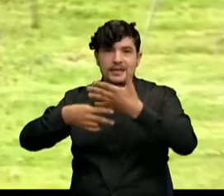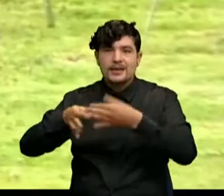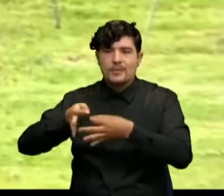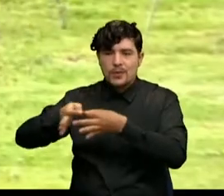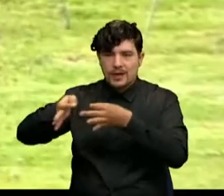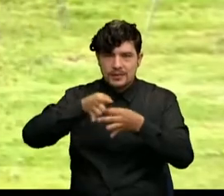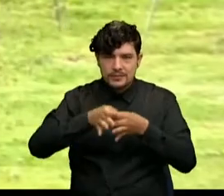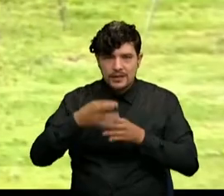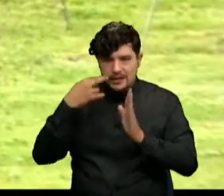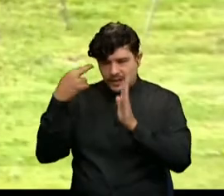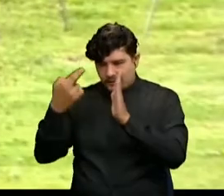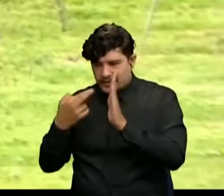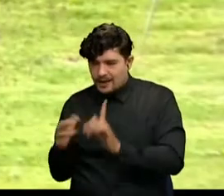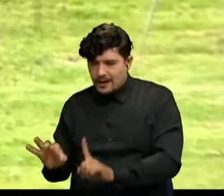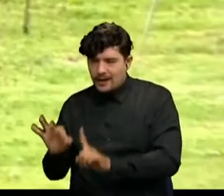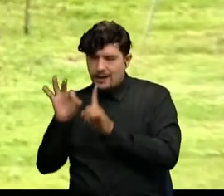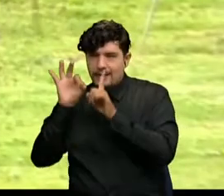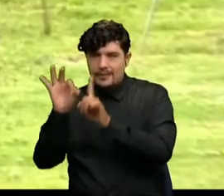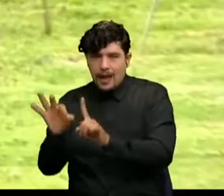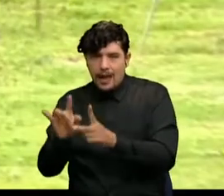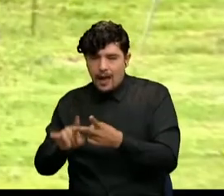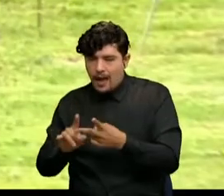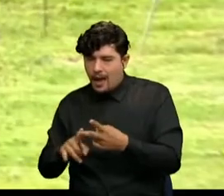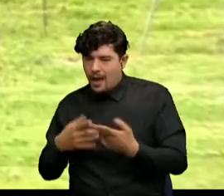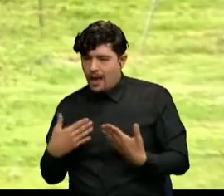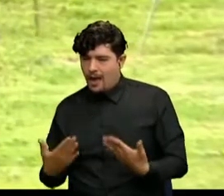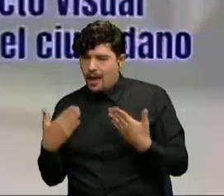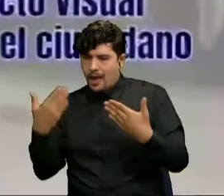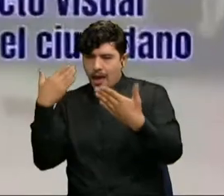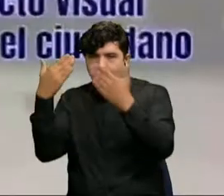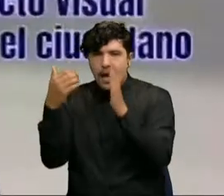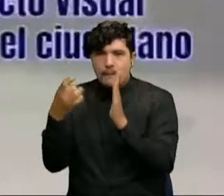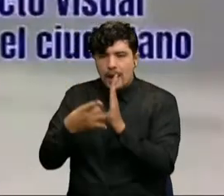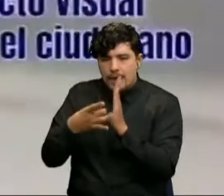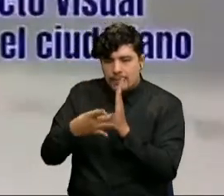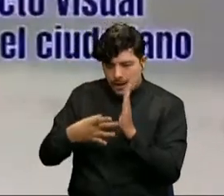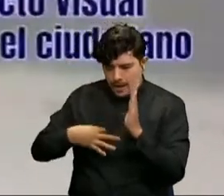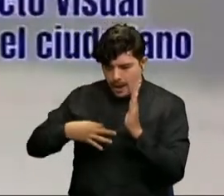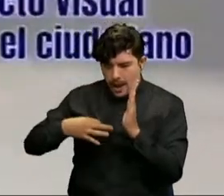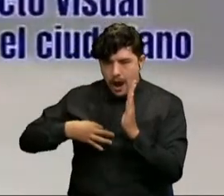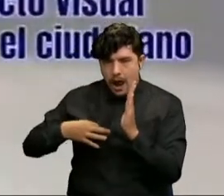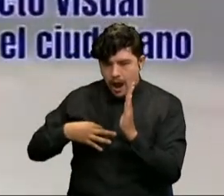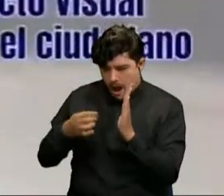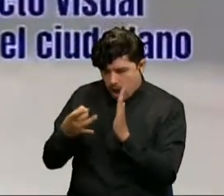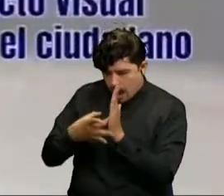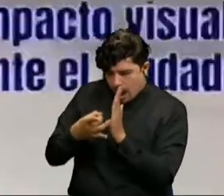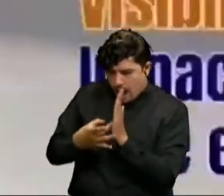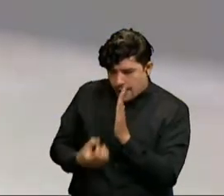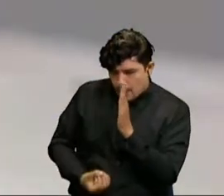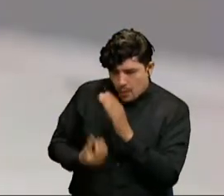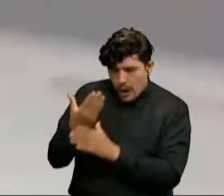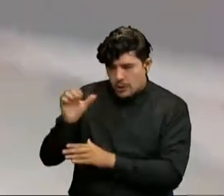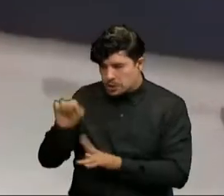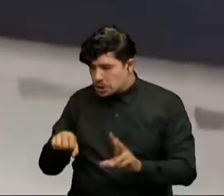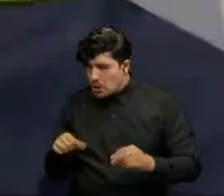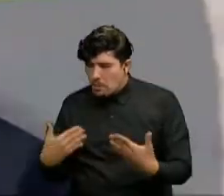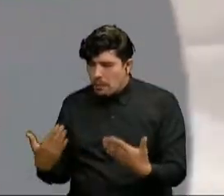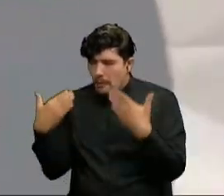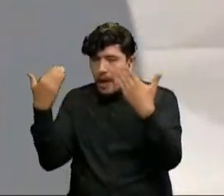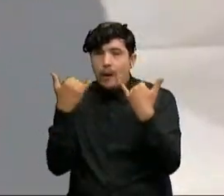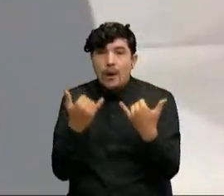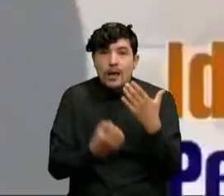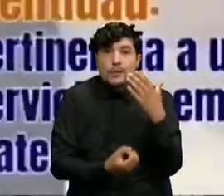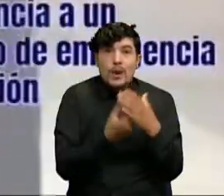verificar la calidad, funcionalidad y ergonomía de los materiales de estos nuevos uniformes. La novedad son los colores azules y